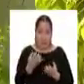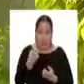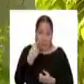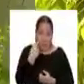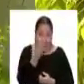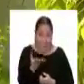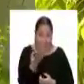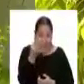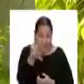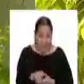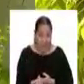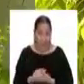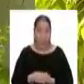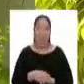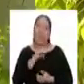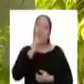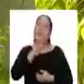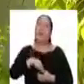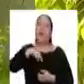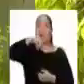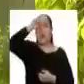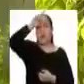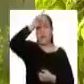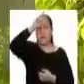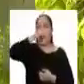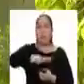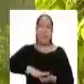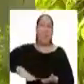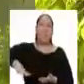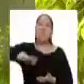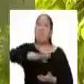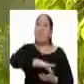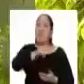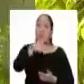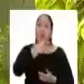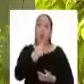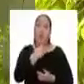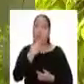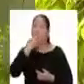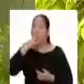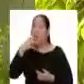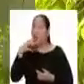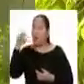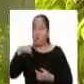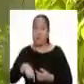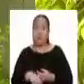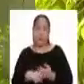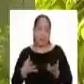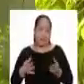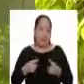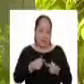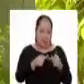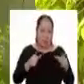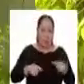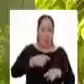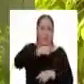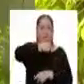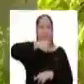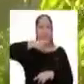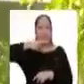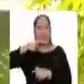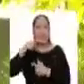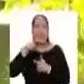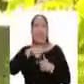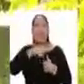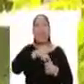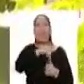o no? Bueno, digamos que el Perú es un país para todos los gustos. Si es que te gusta el calor, por ejemplo, tenemos un amplio desierto desde Tacna hasta Tumbes.